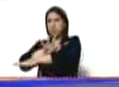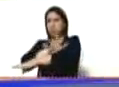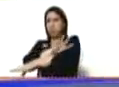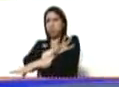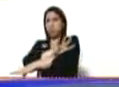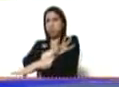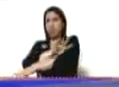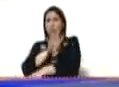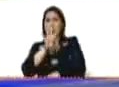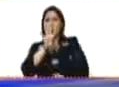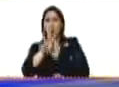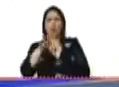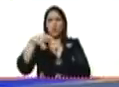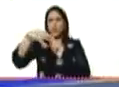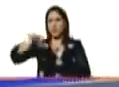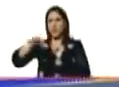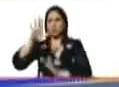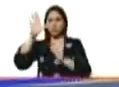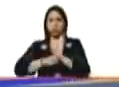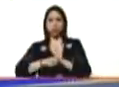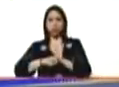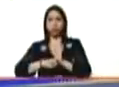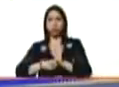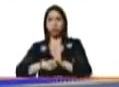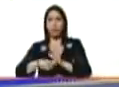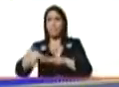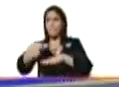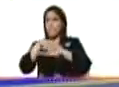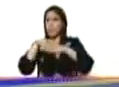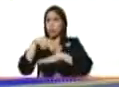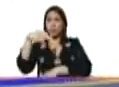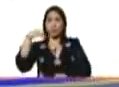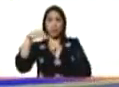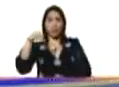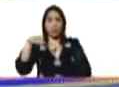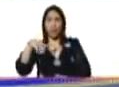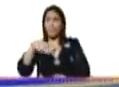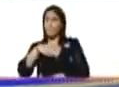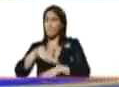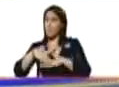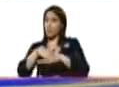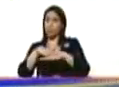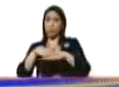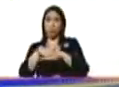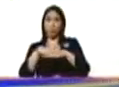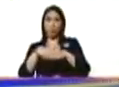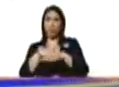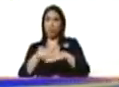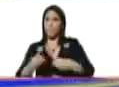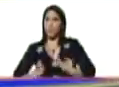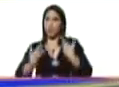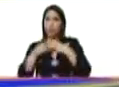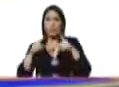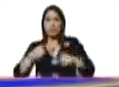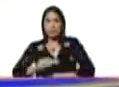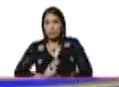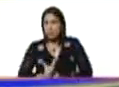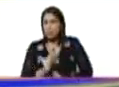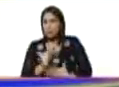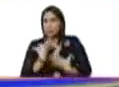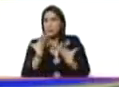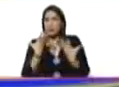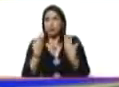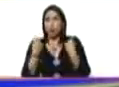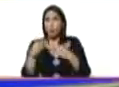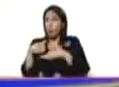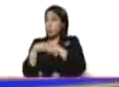Las cuatro ratas ladronas, con el perdón de las ratas. Y me perdonan la expresión, pero me sale del alma. Me